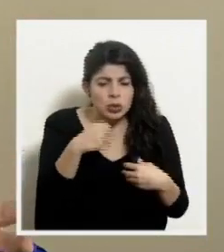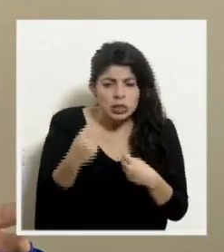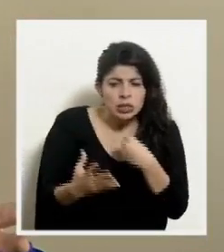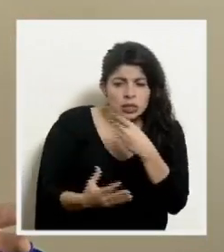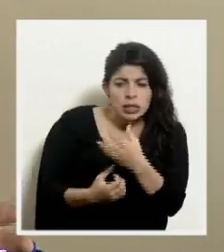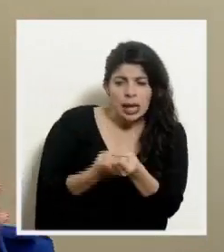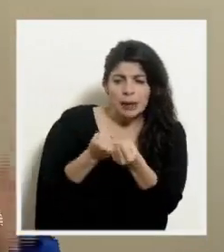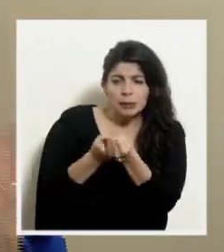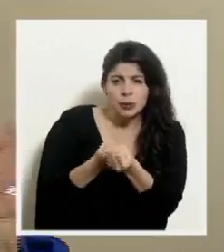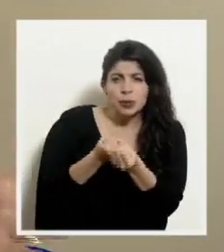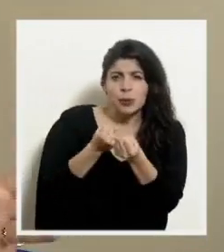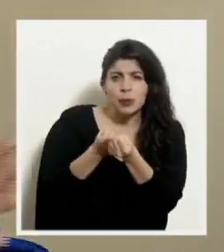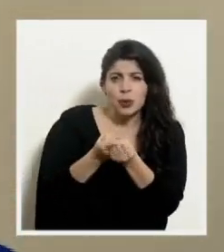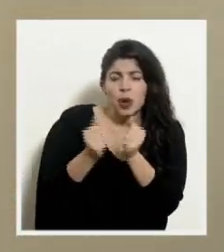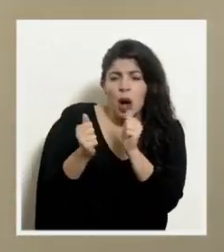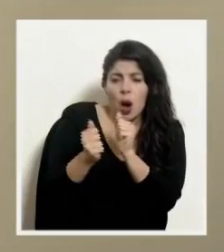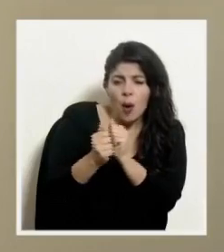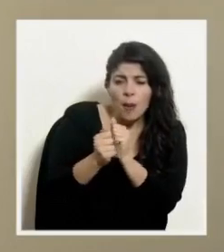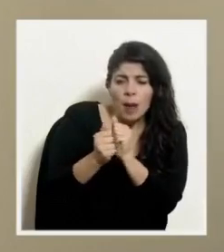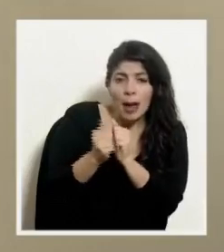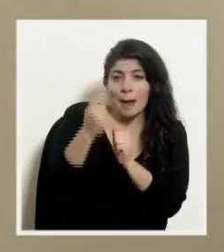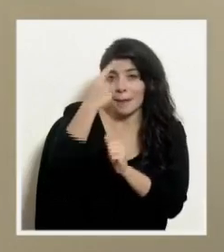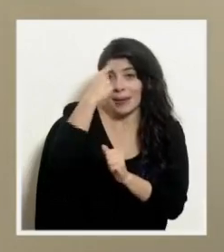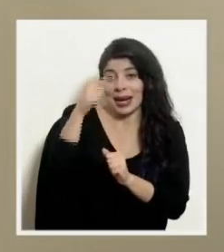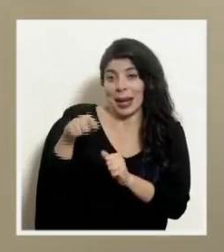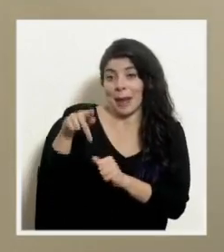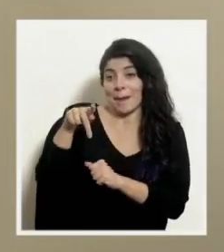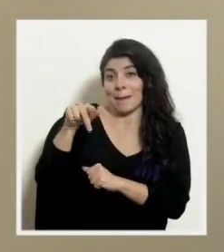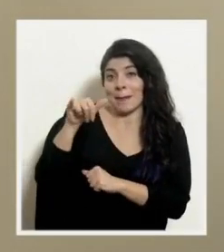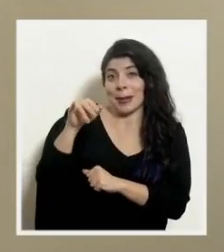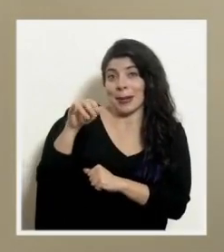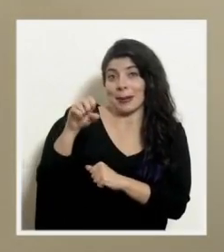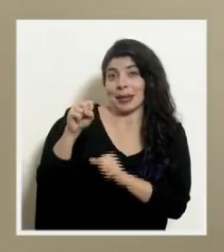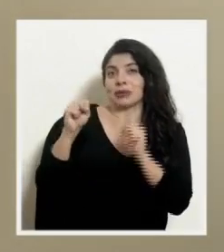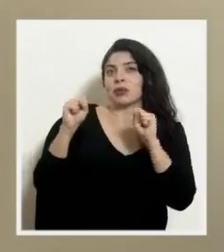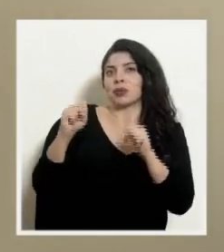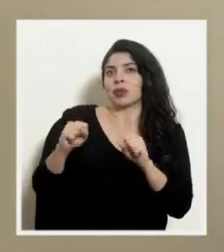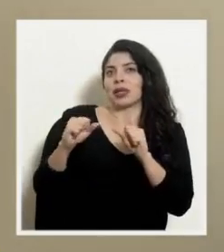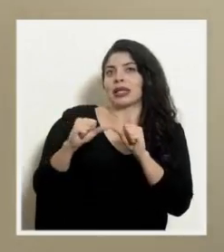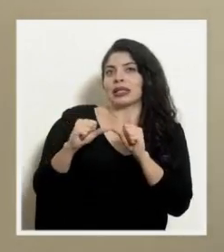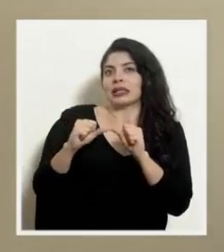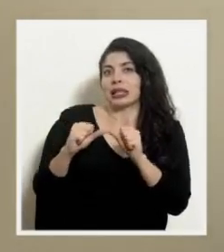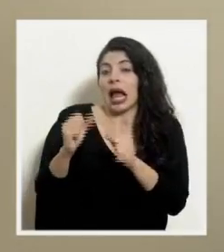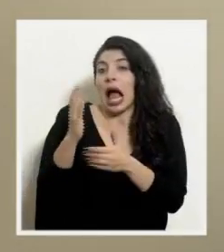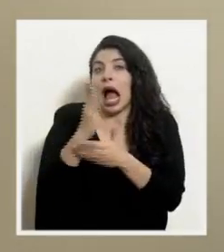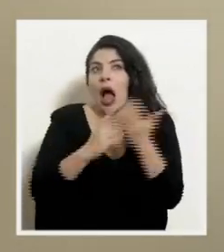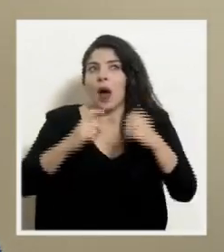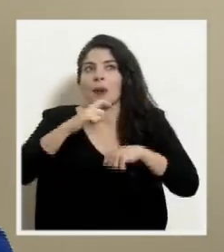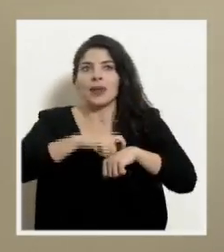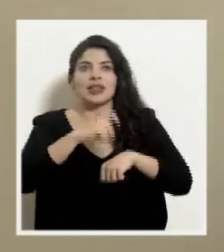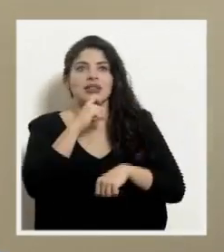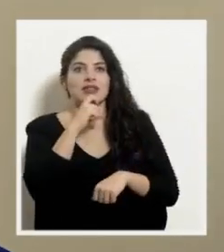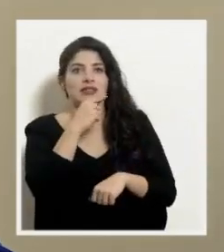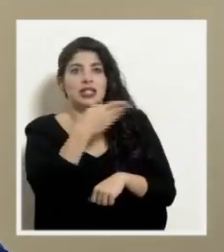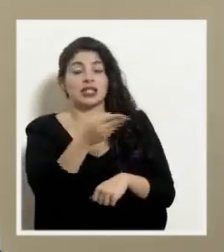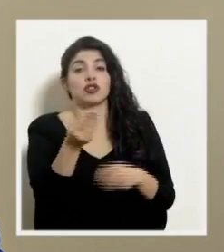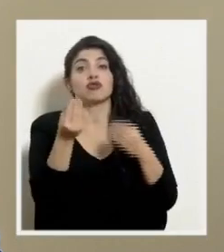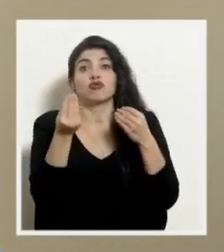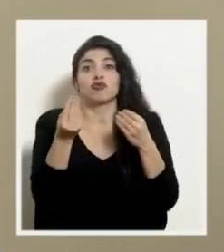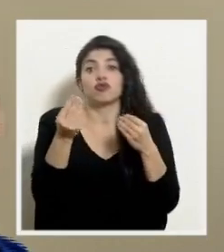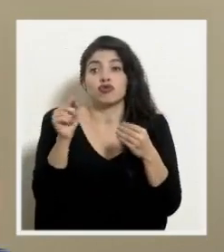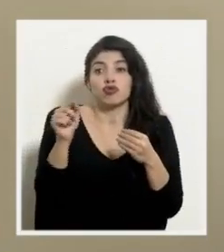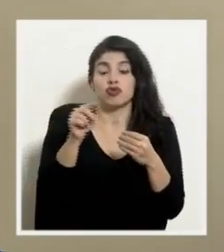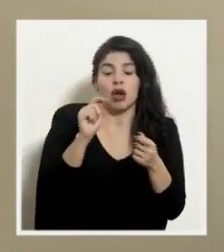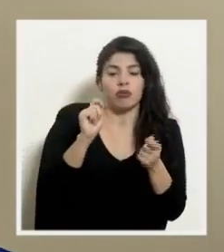de acompañamiento que le permitan a estas pymes sostenerse en los tiempos más difíciles. Muchas se han